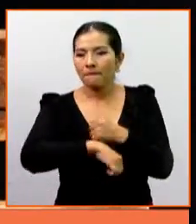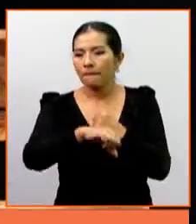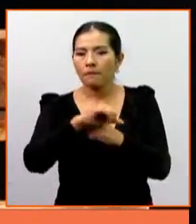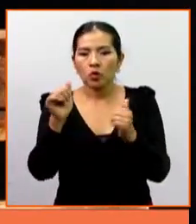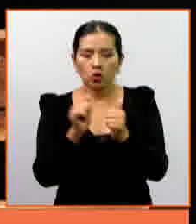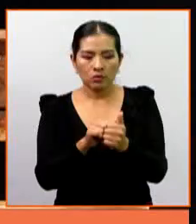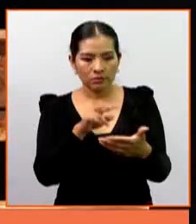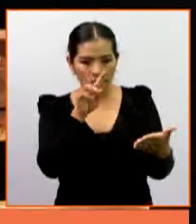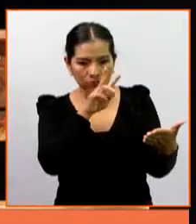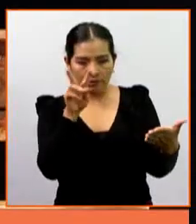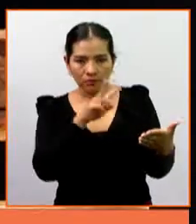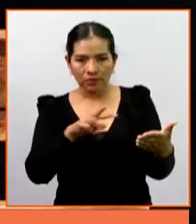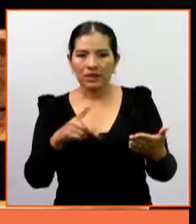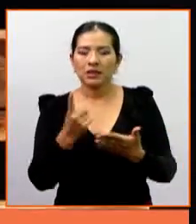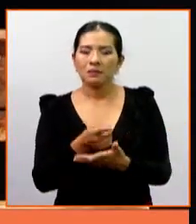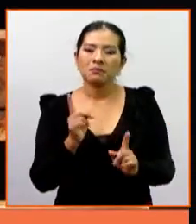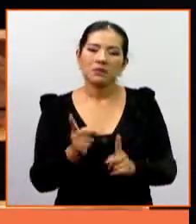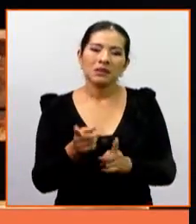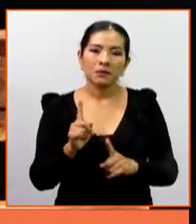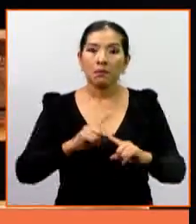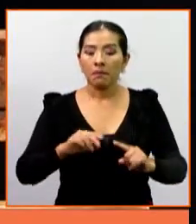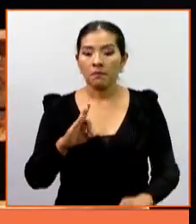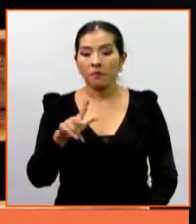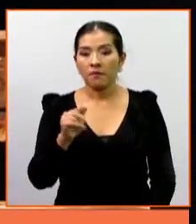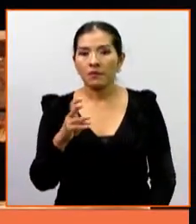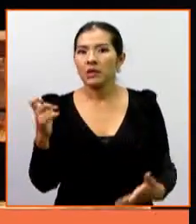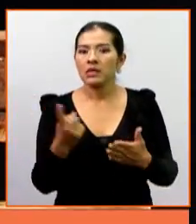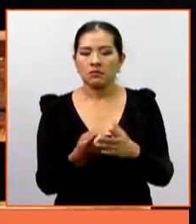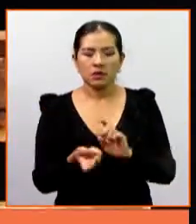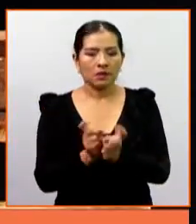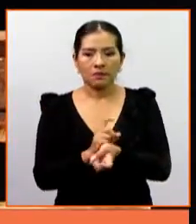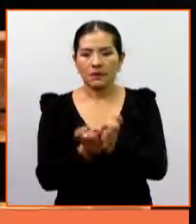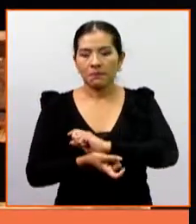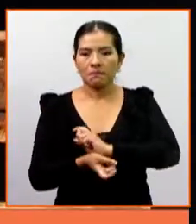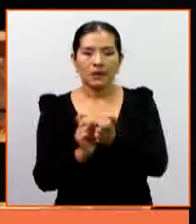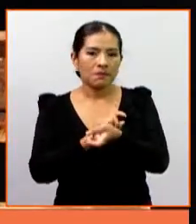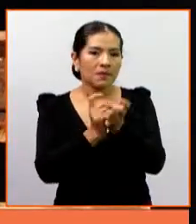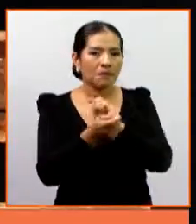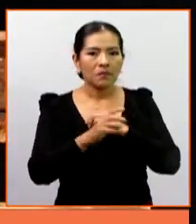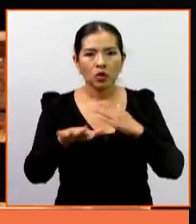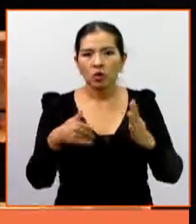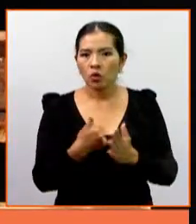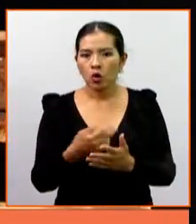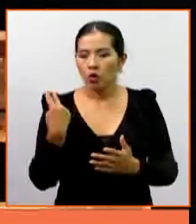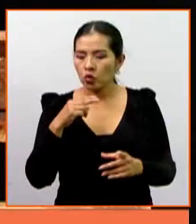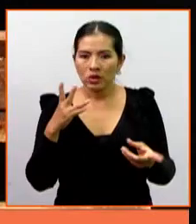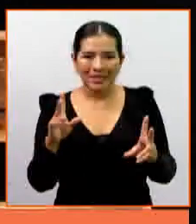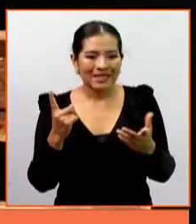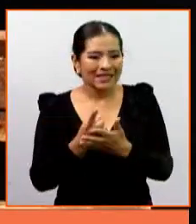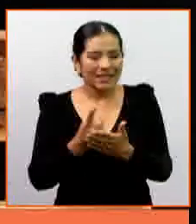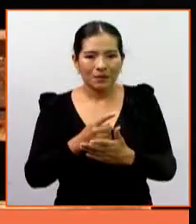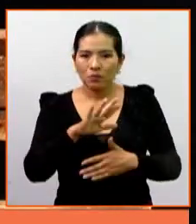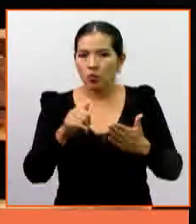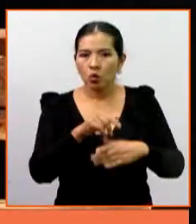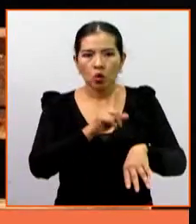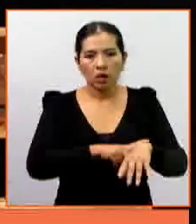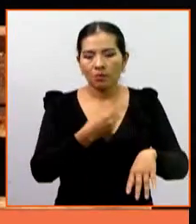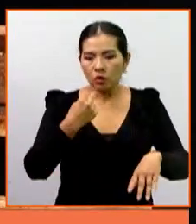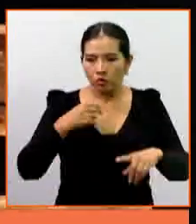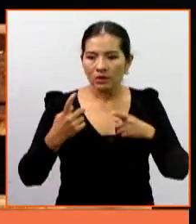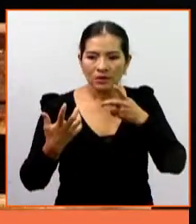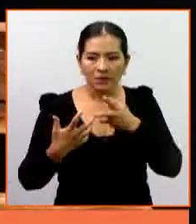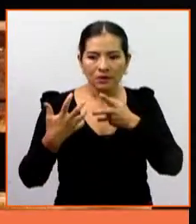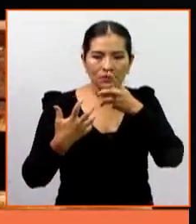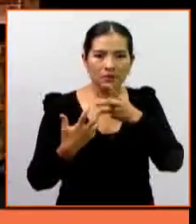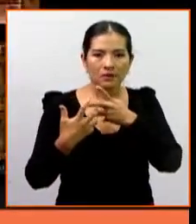partitura, es muy cuadradita todo, y el flamenco es improvisación constante. Nosotros sobre códigos improvisamos todo el tiempo. Entonces, para poder hallar